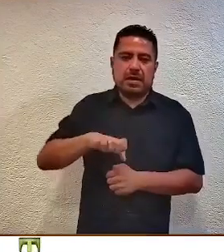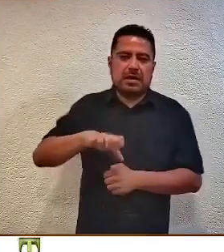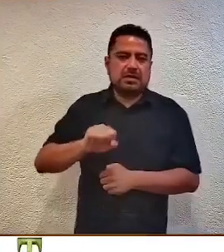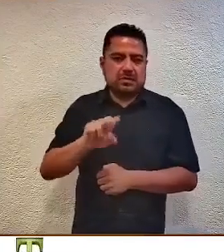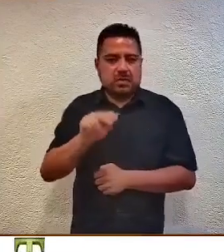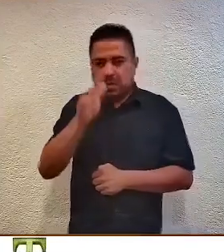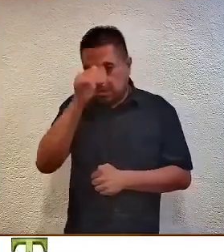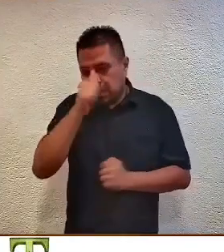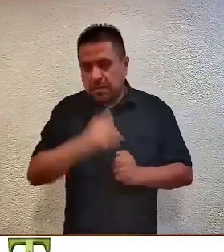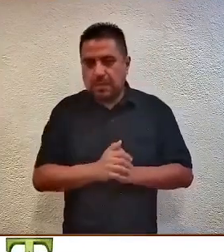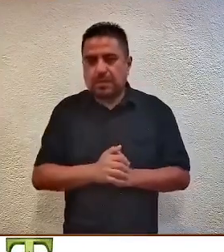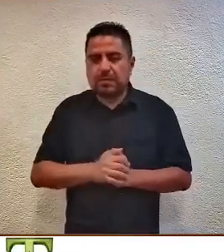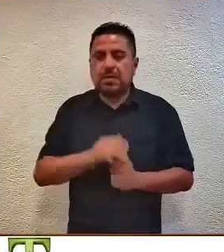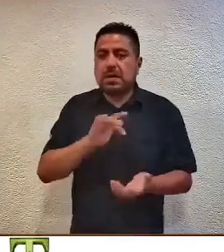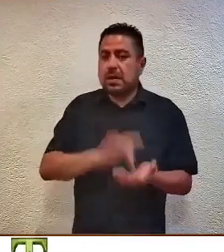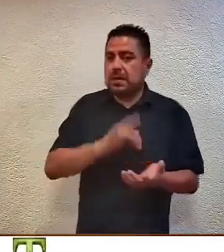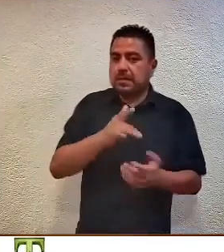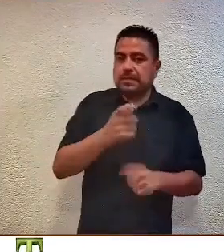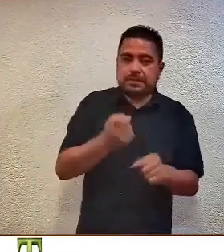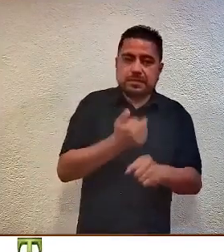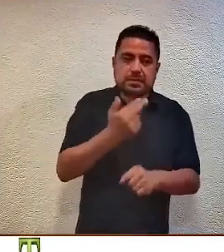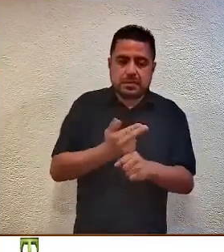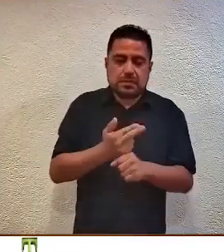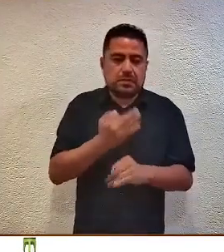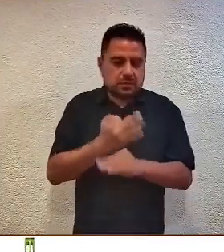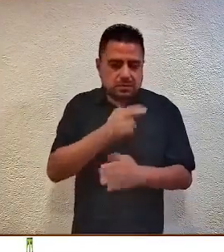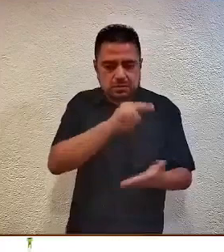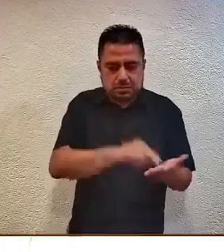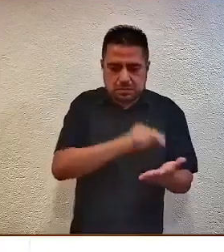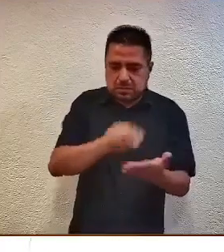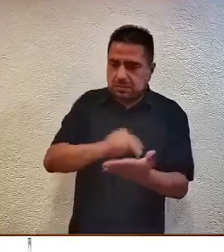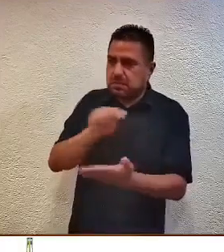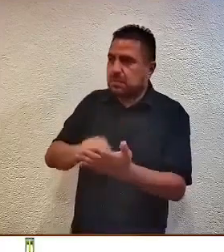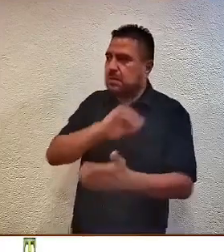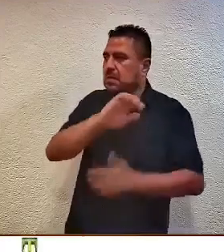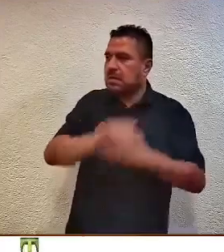Salgado. Gracias, secretario. Sírvase recabar las firmas a la